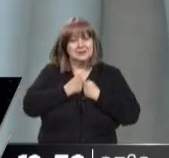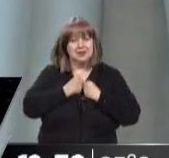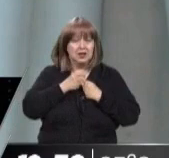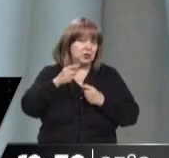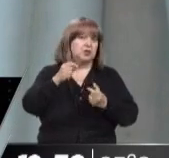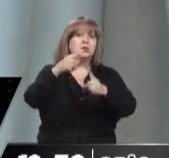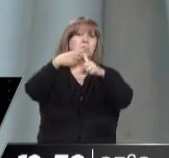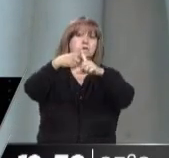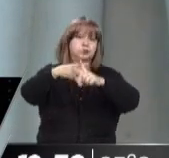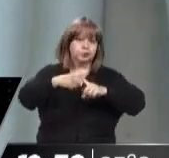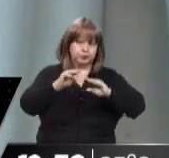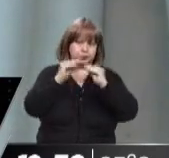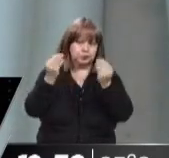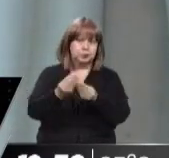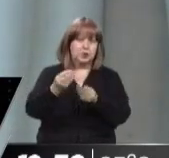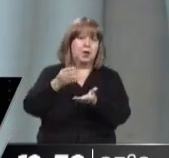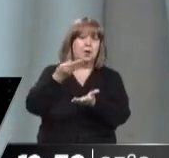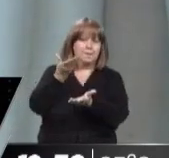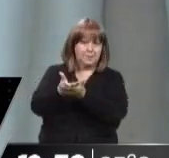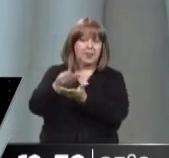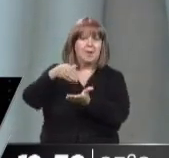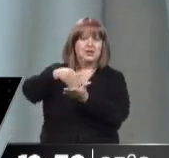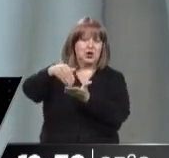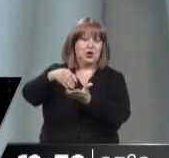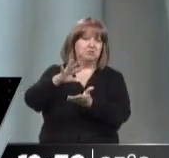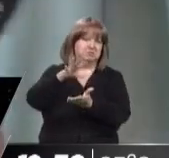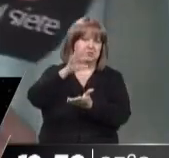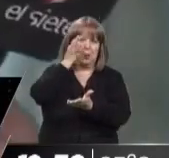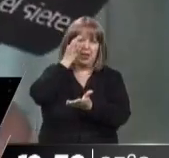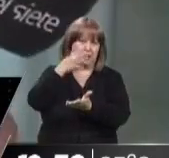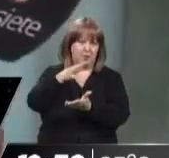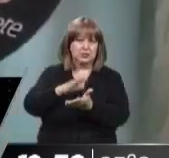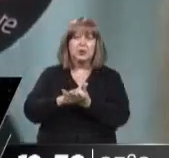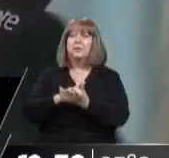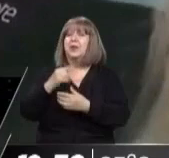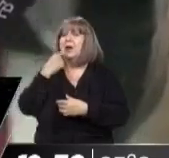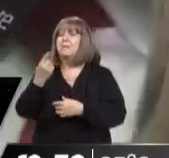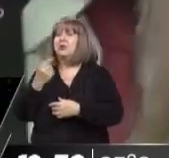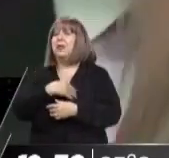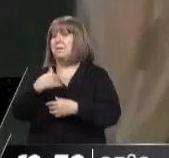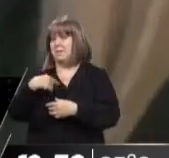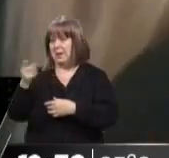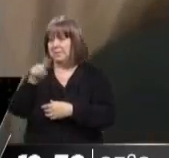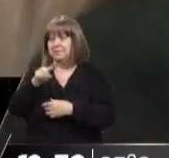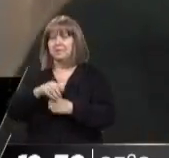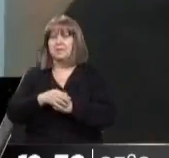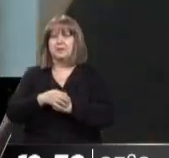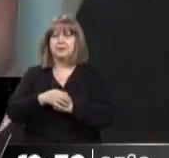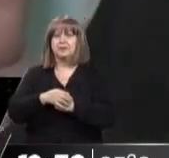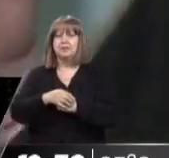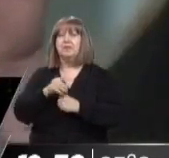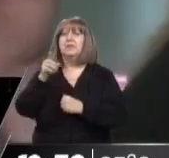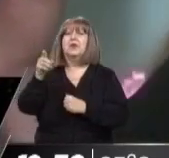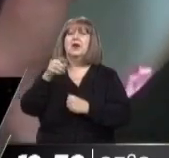demanda que hicimos en su momento por la cual pedimos en esa suma y en el área vamos a hablar con la mamá que nos cuente ella Bueno